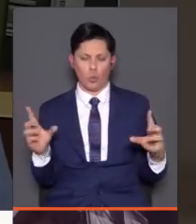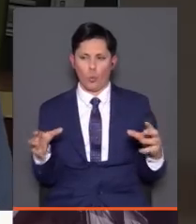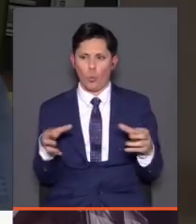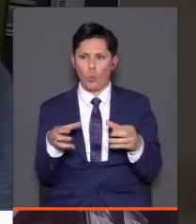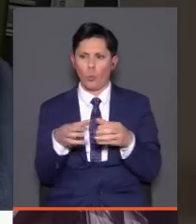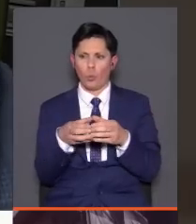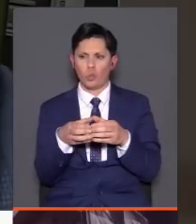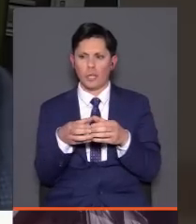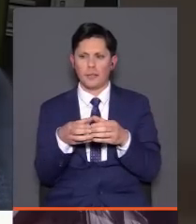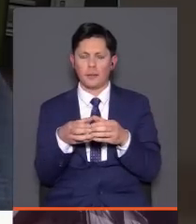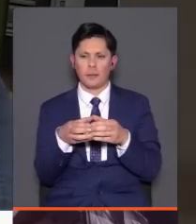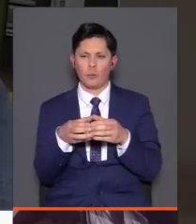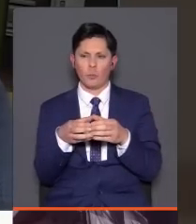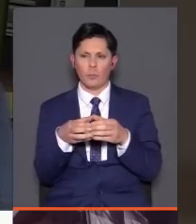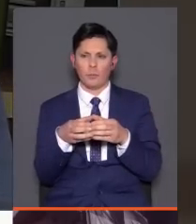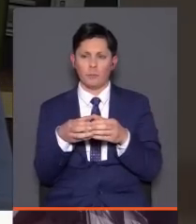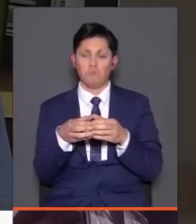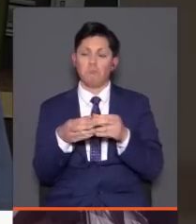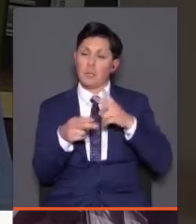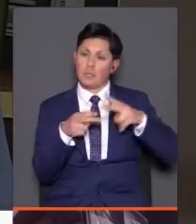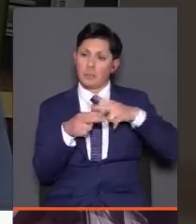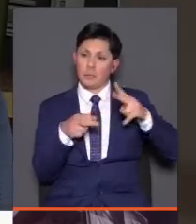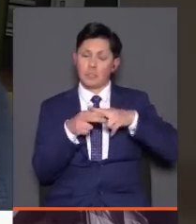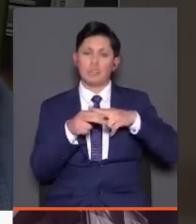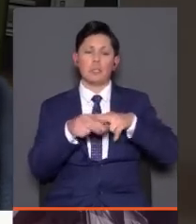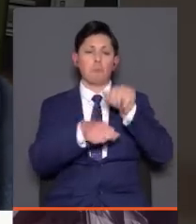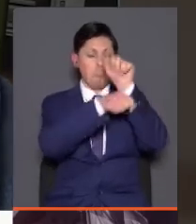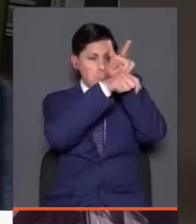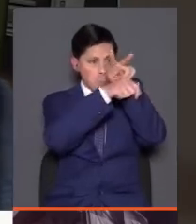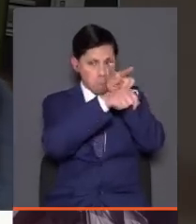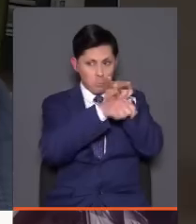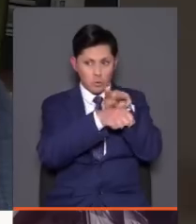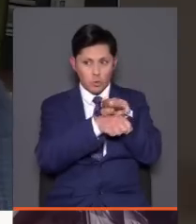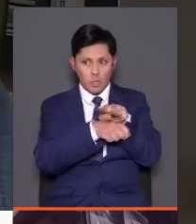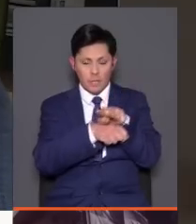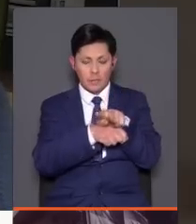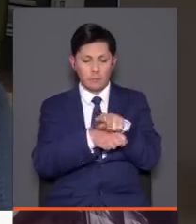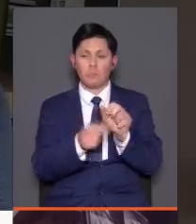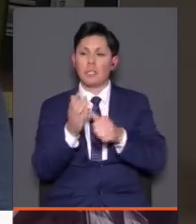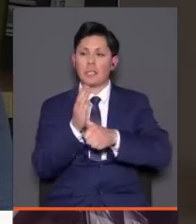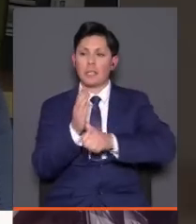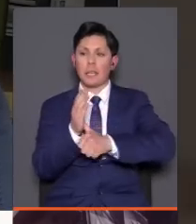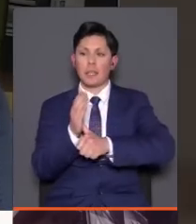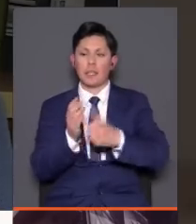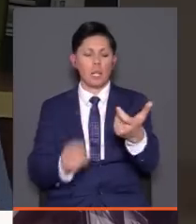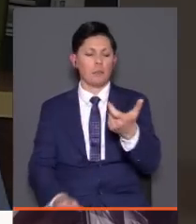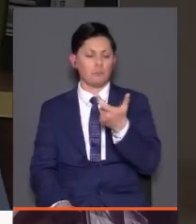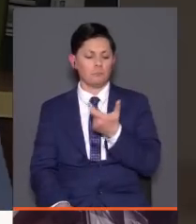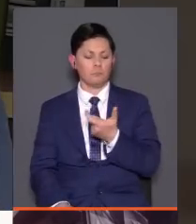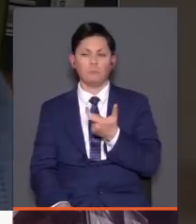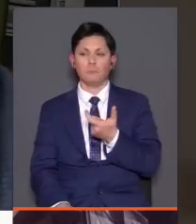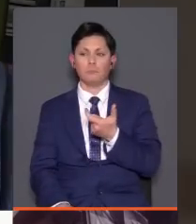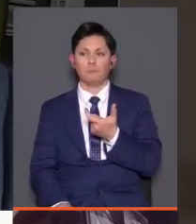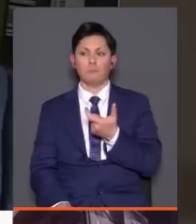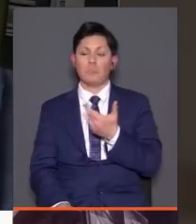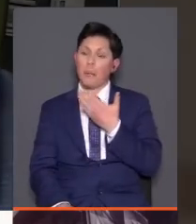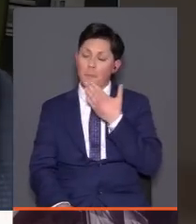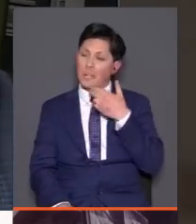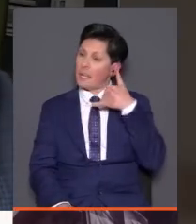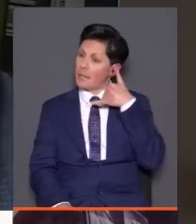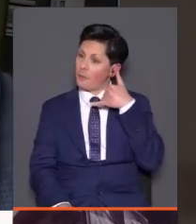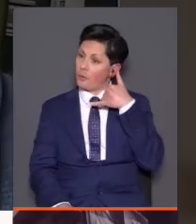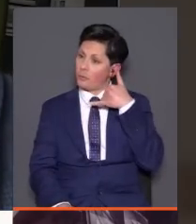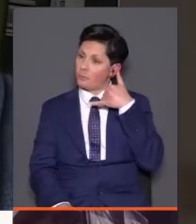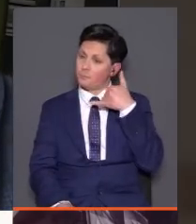estos grupos. Y se realizaron controles de identidad donde en algunos de ellos se solicitó autorización para revisar sus teléfonos. Y ahí